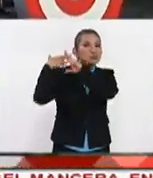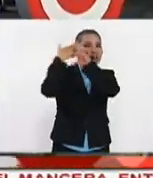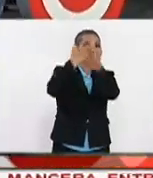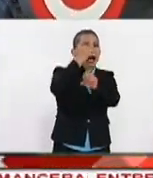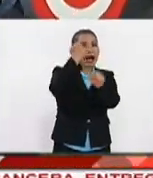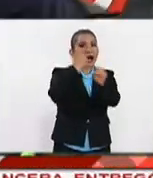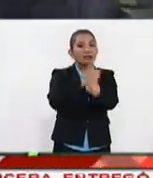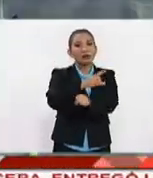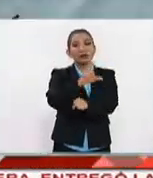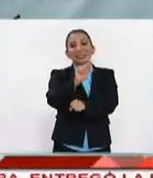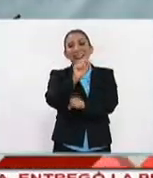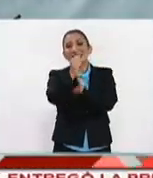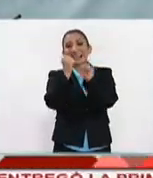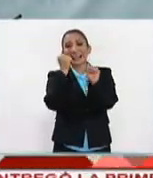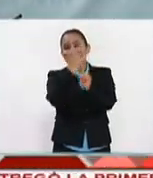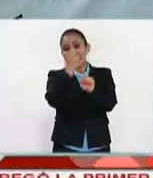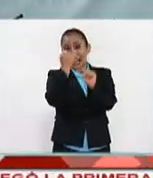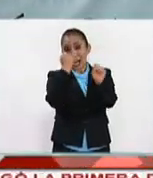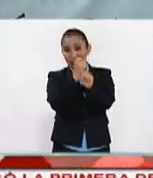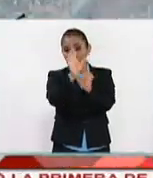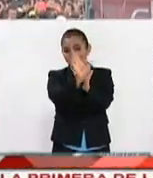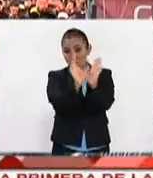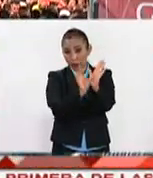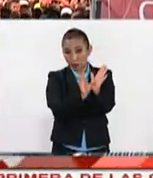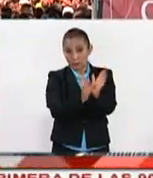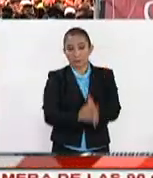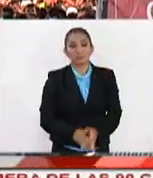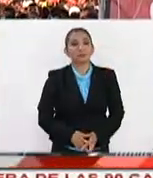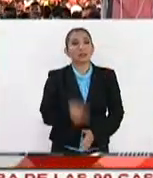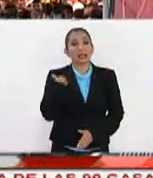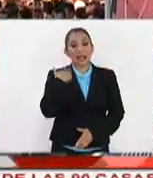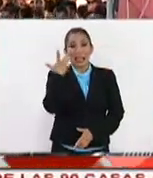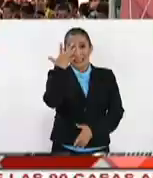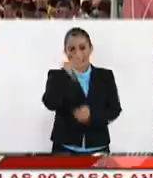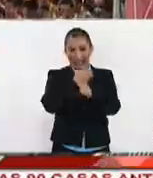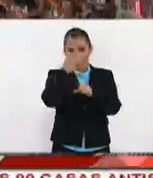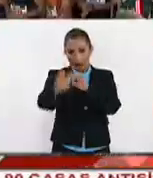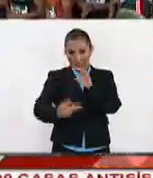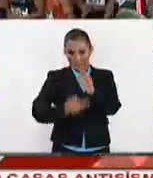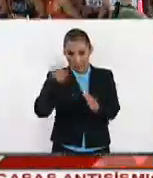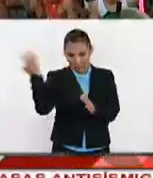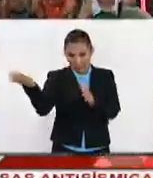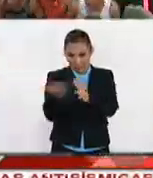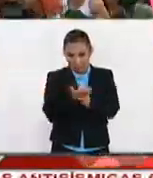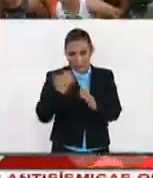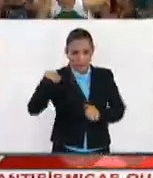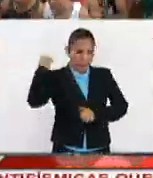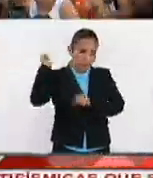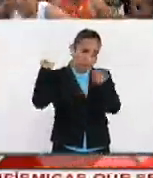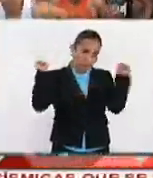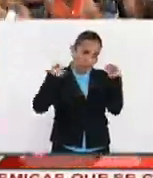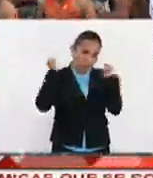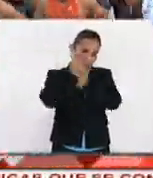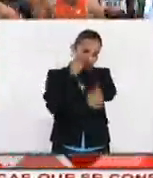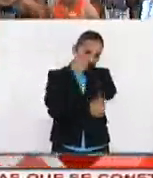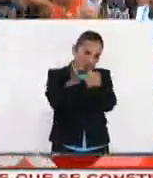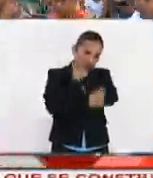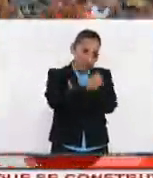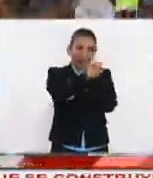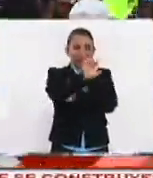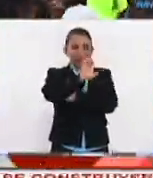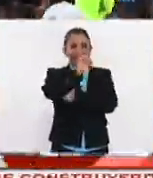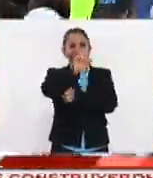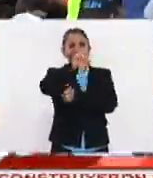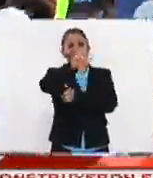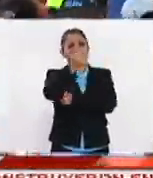este año el centenario de nuestra Constitución. La 5ª edición del medio maratón de la Secretaría de la Defensa Nacional fue